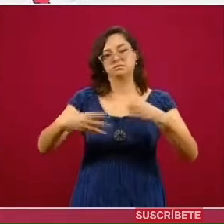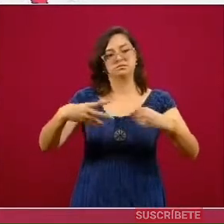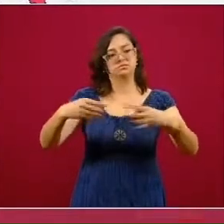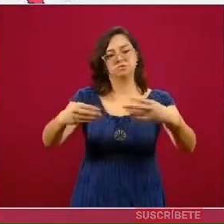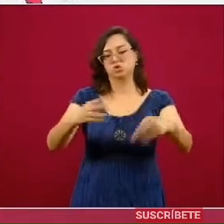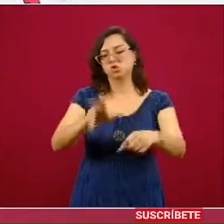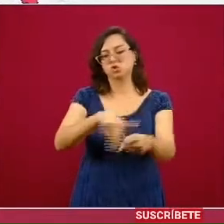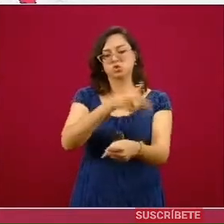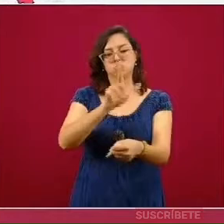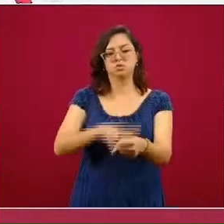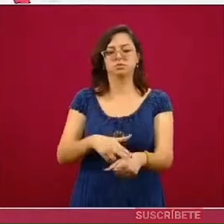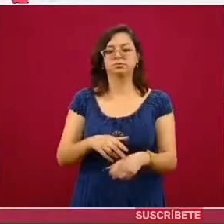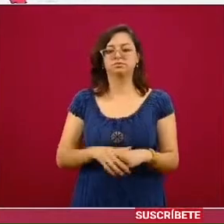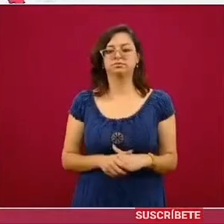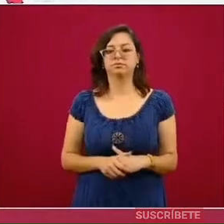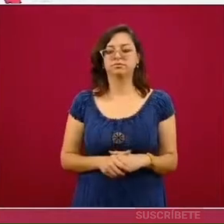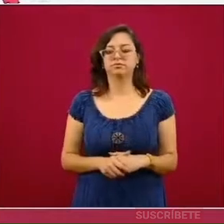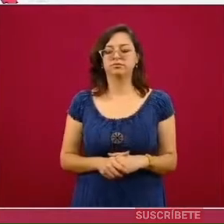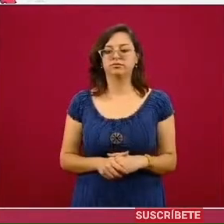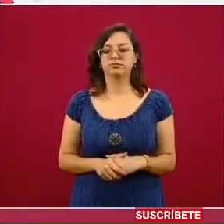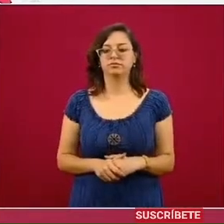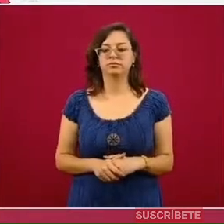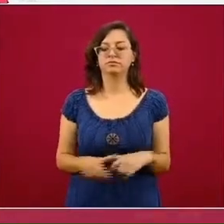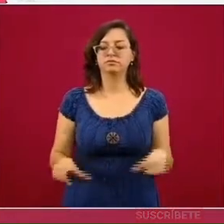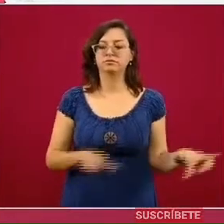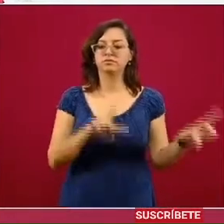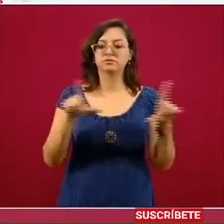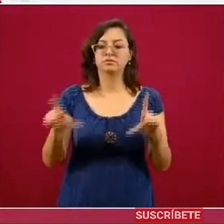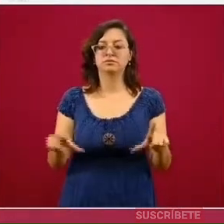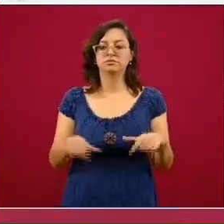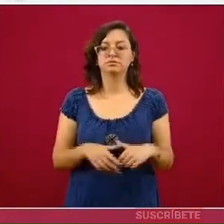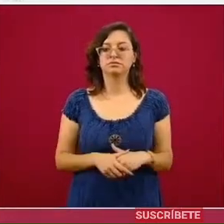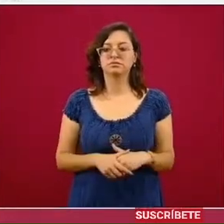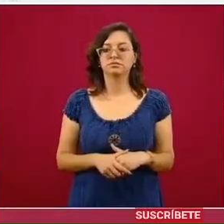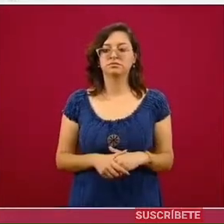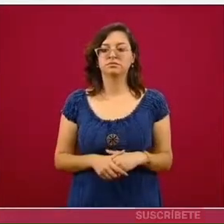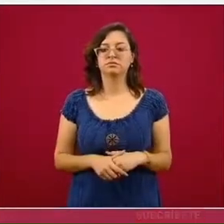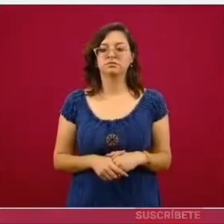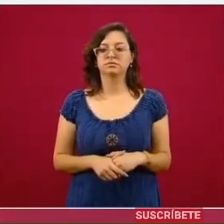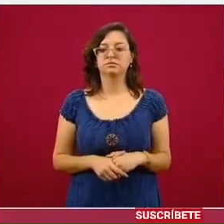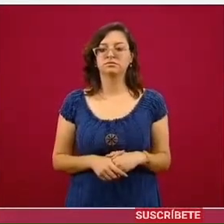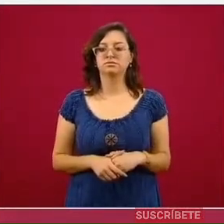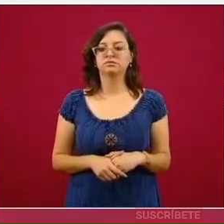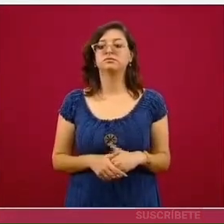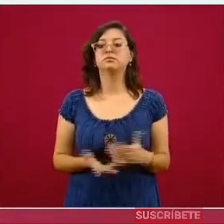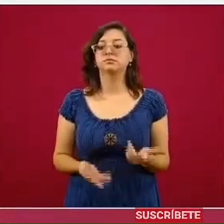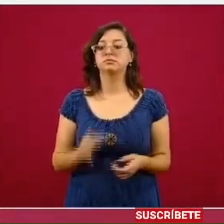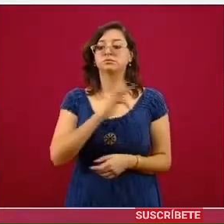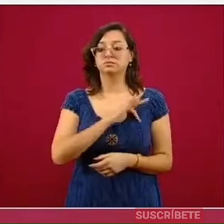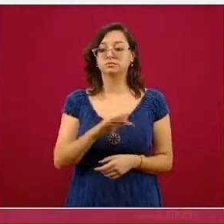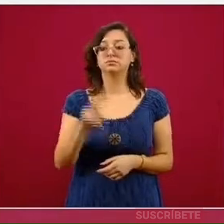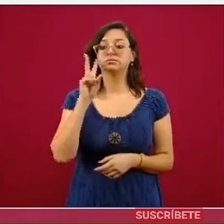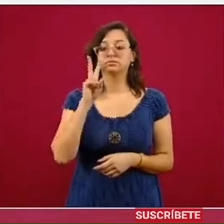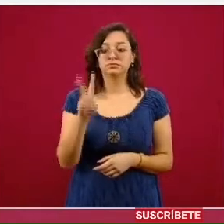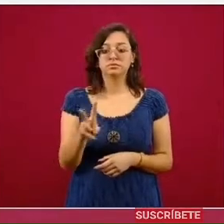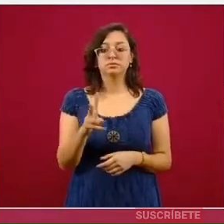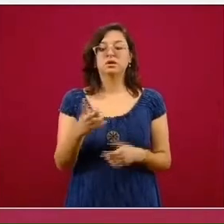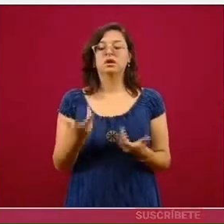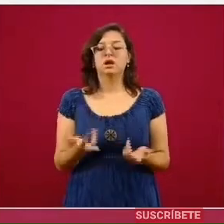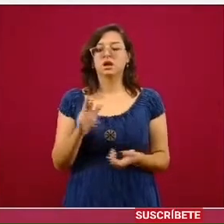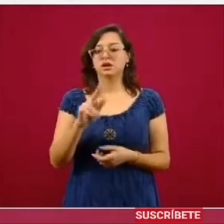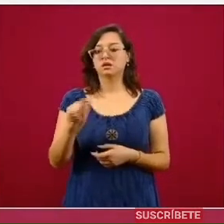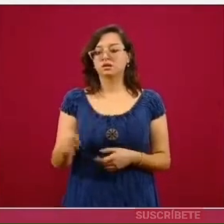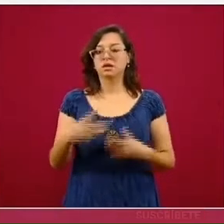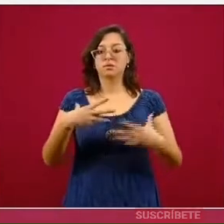mayores cargas. Si vemos la siguiente diapositiva, vamos a ver precisamente el número básico de